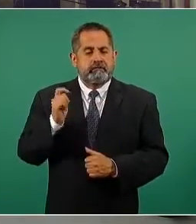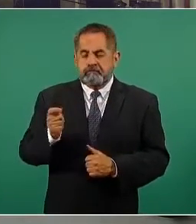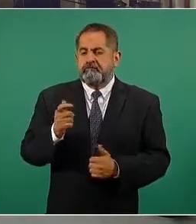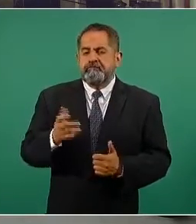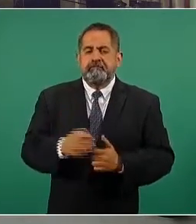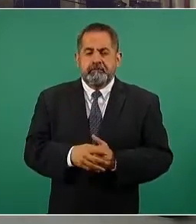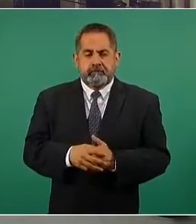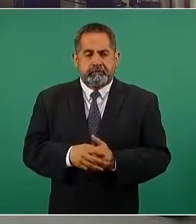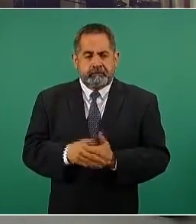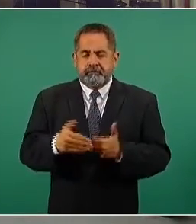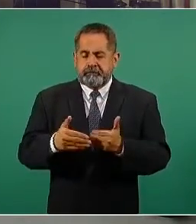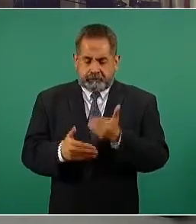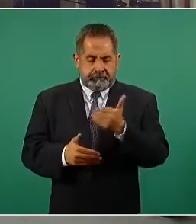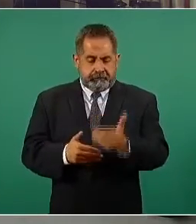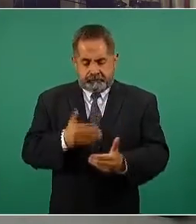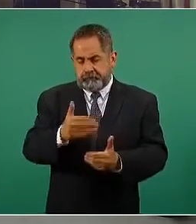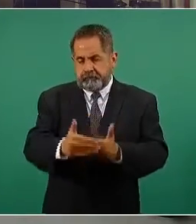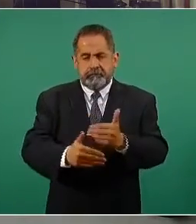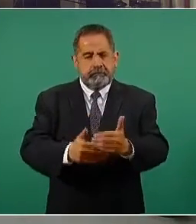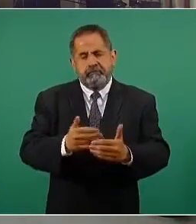hemos avanzado